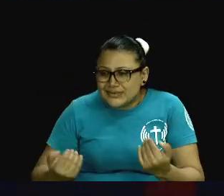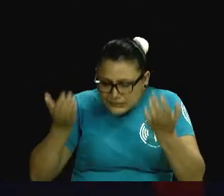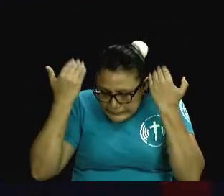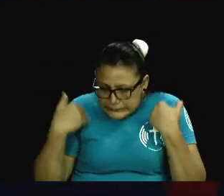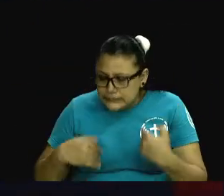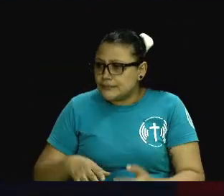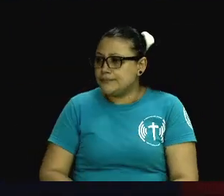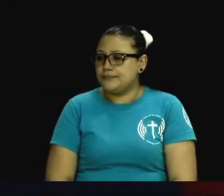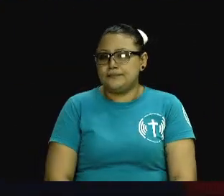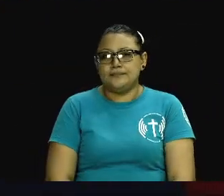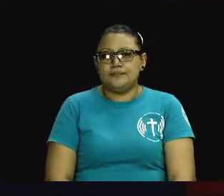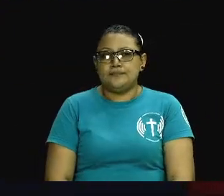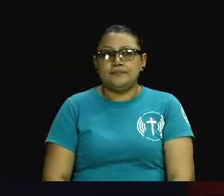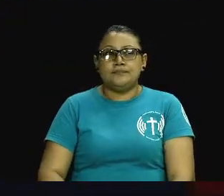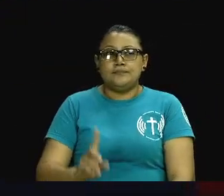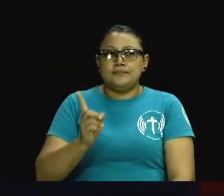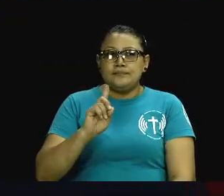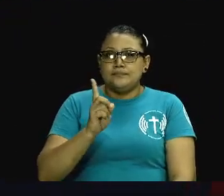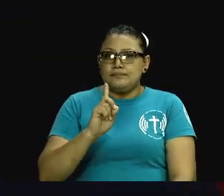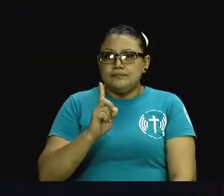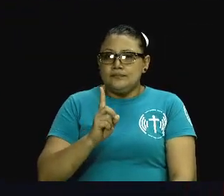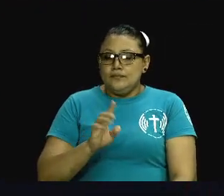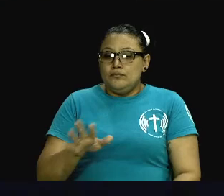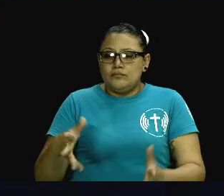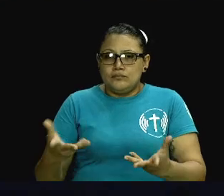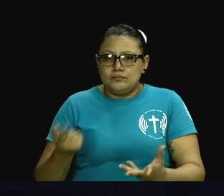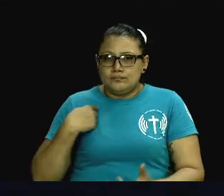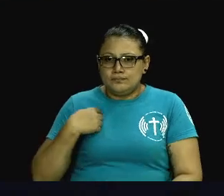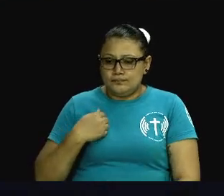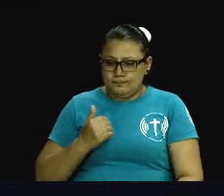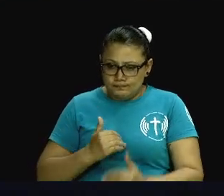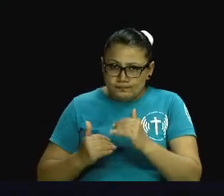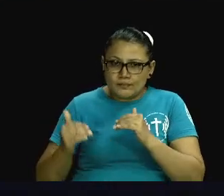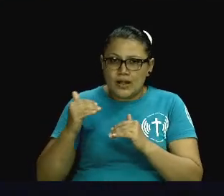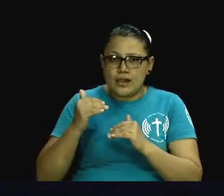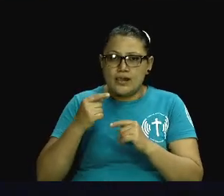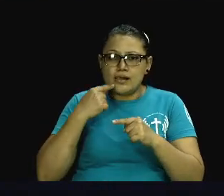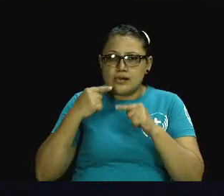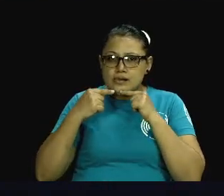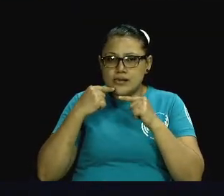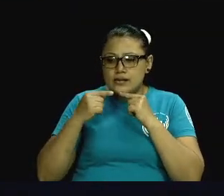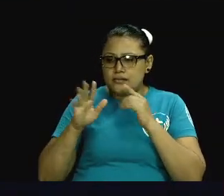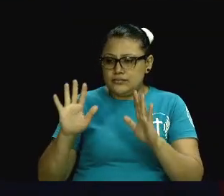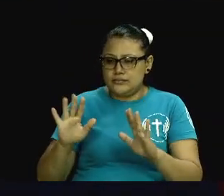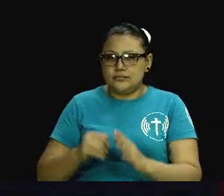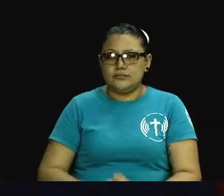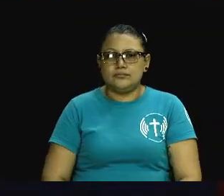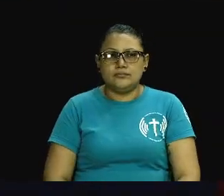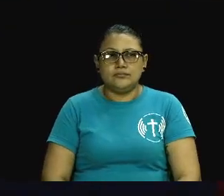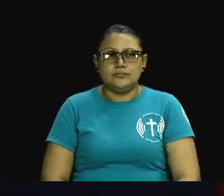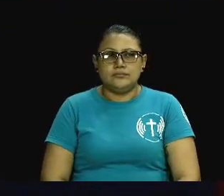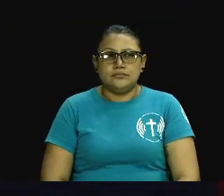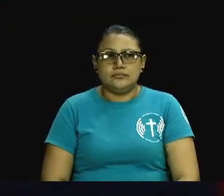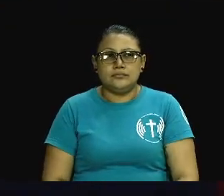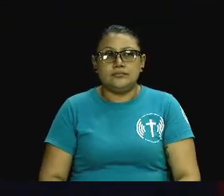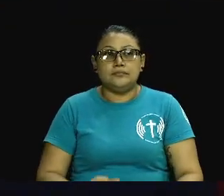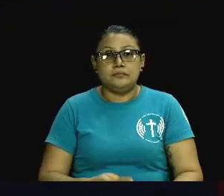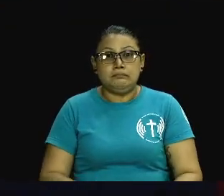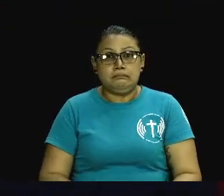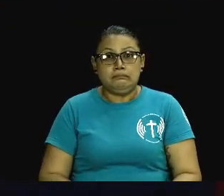sí dime no porque era una jerarquía muy marcada pero aquella esclava que se habían traído